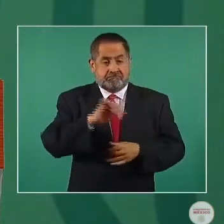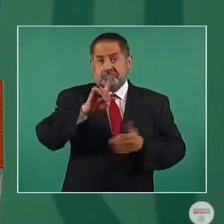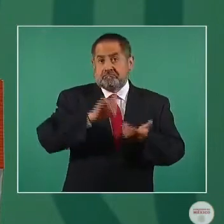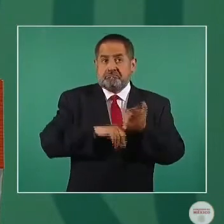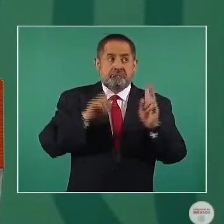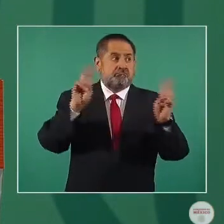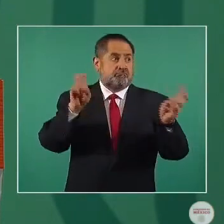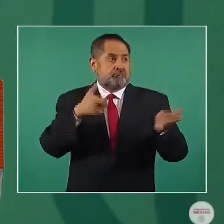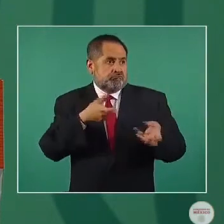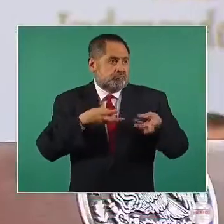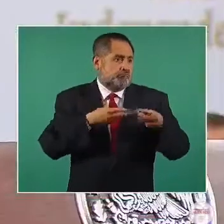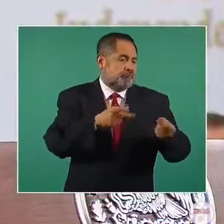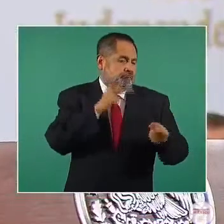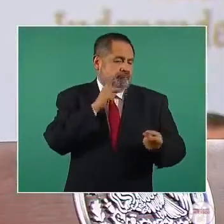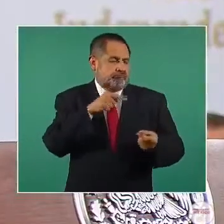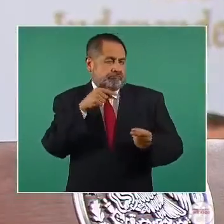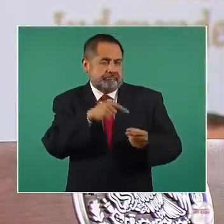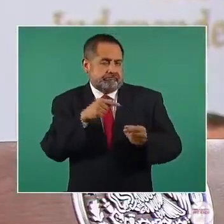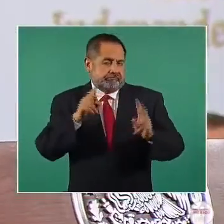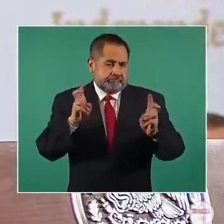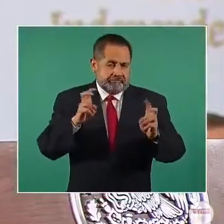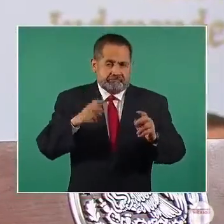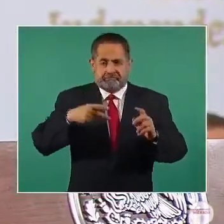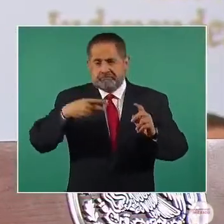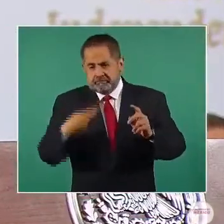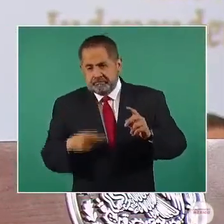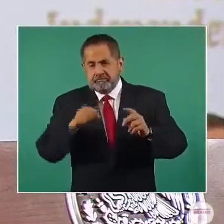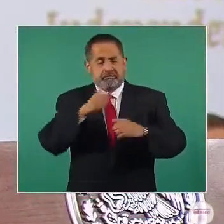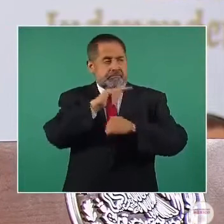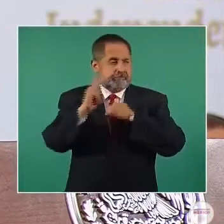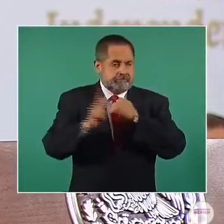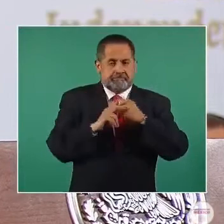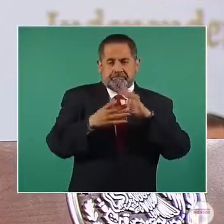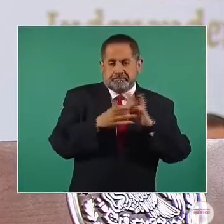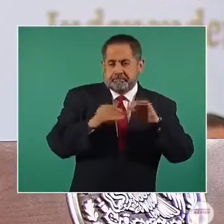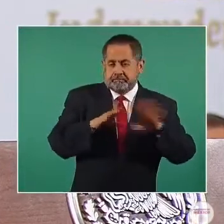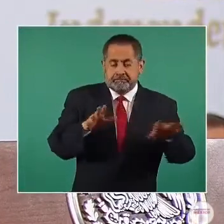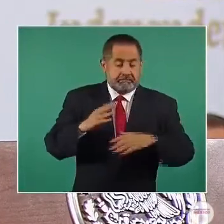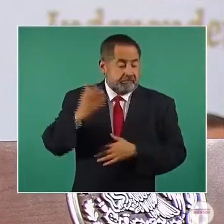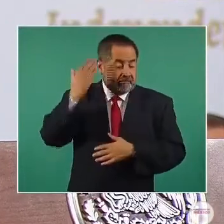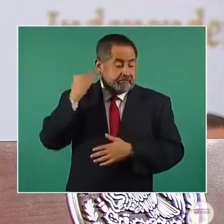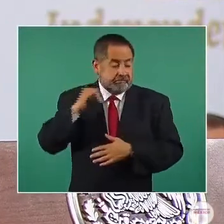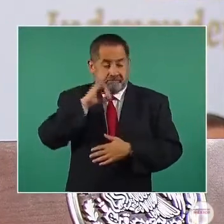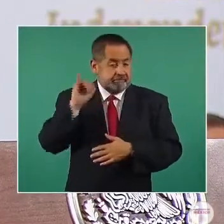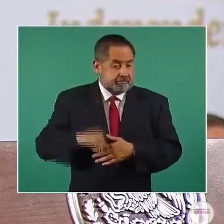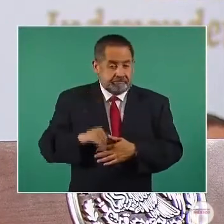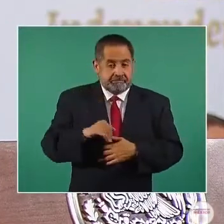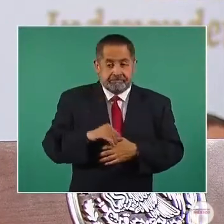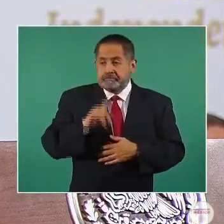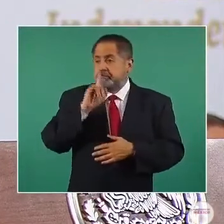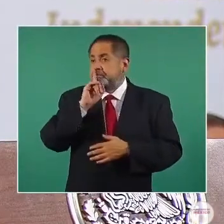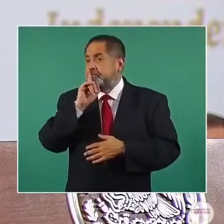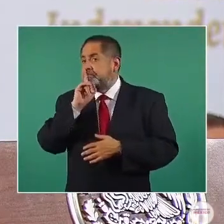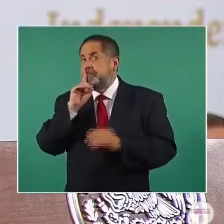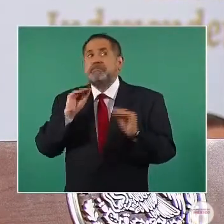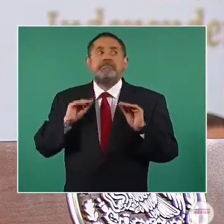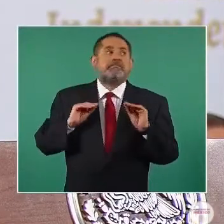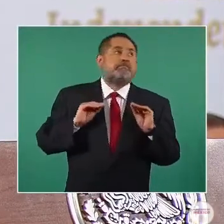finanzas y en petróleo, nacional y extranjera, que nunca dijeron nada.